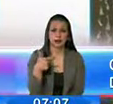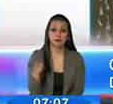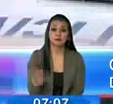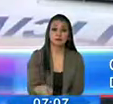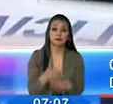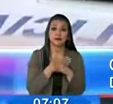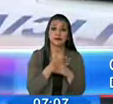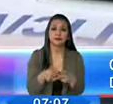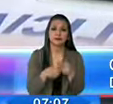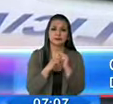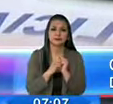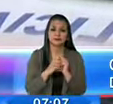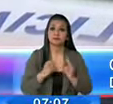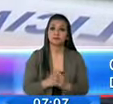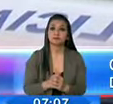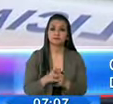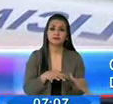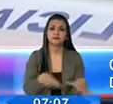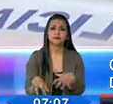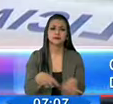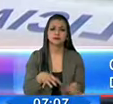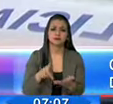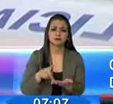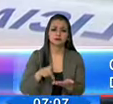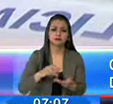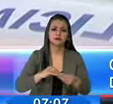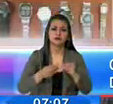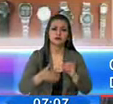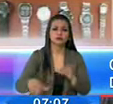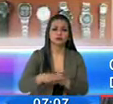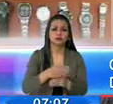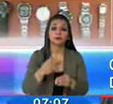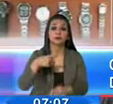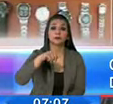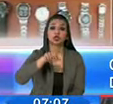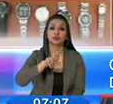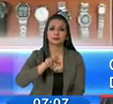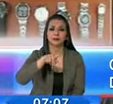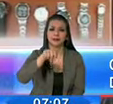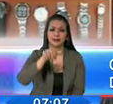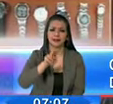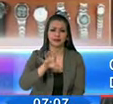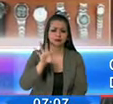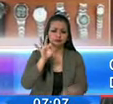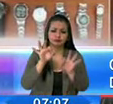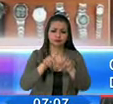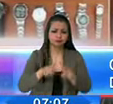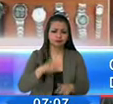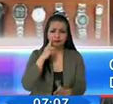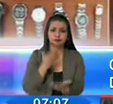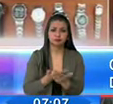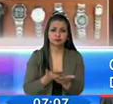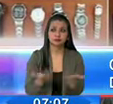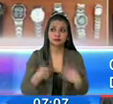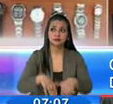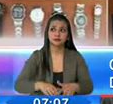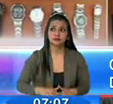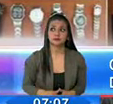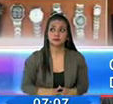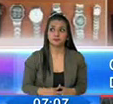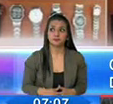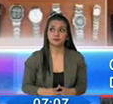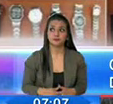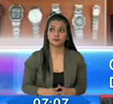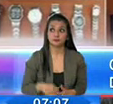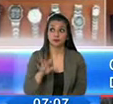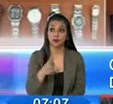alquilaban. El operativo lo ejecutaron en el distrito Nueva Prosperina, donde los encontraron con todas estas evidencias. Tenemos cuatro armas de fuego,